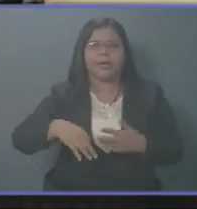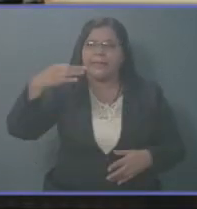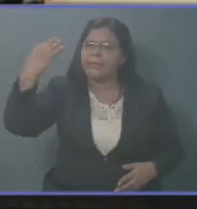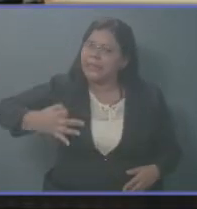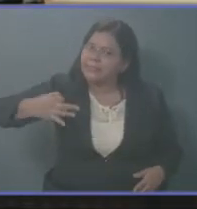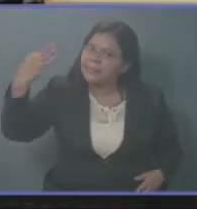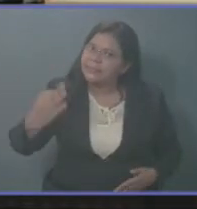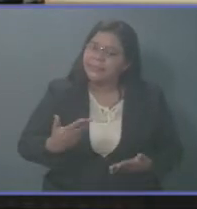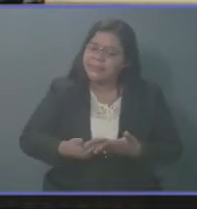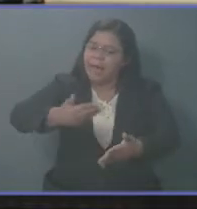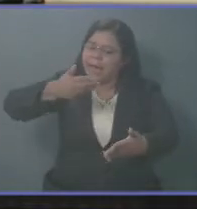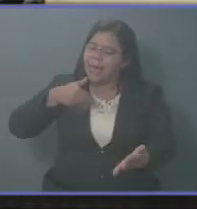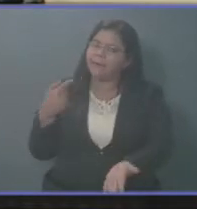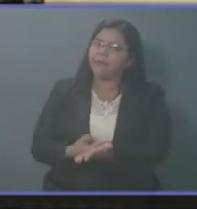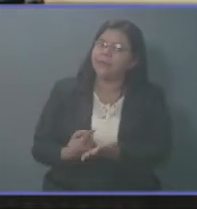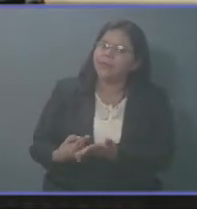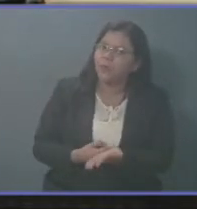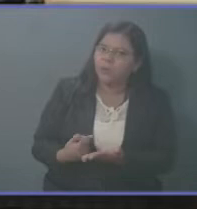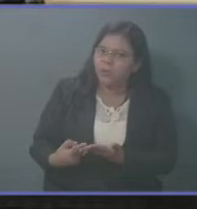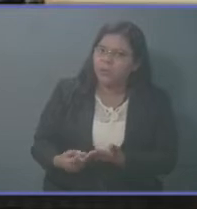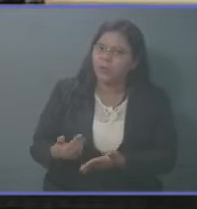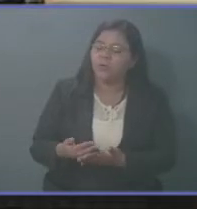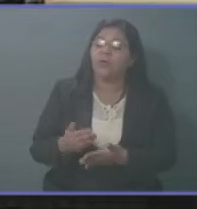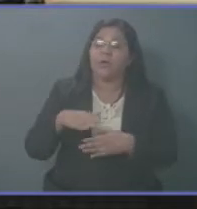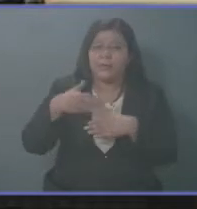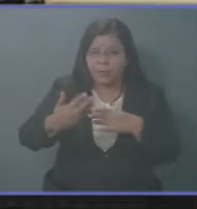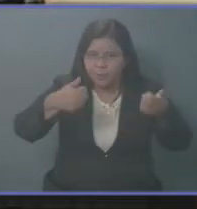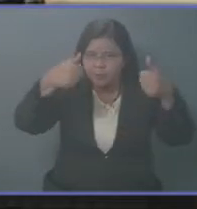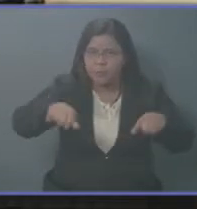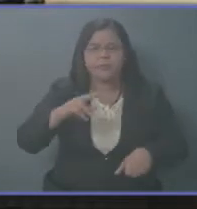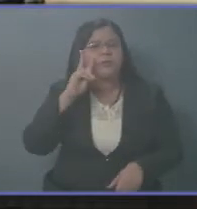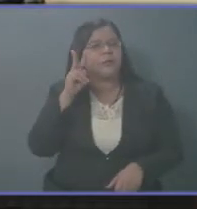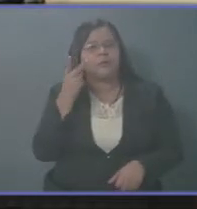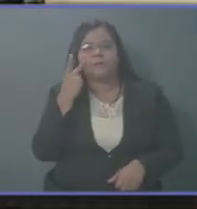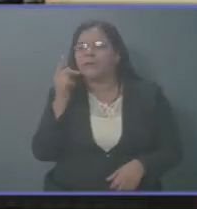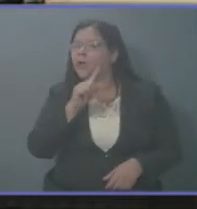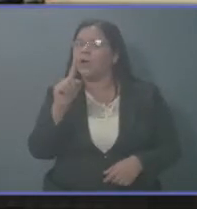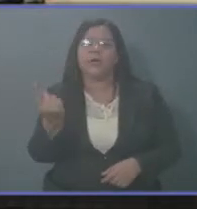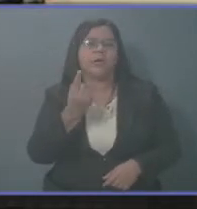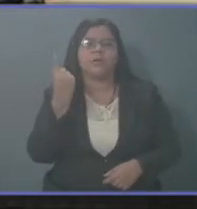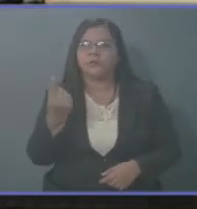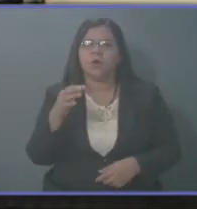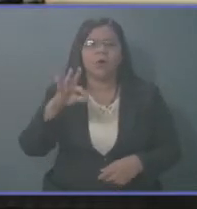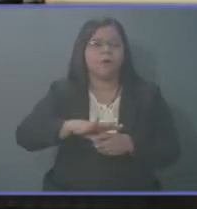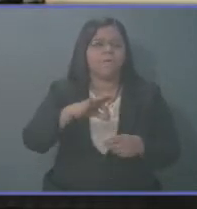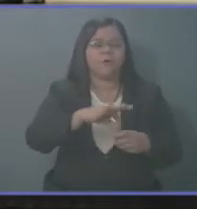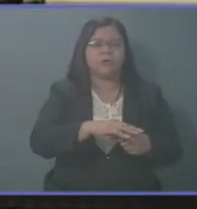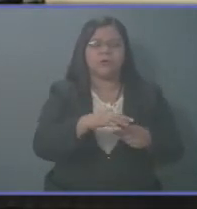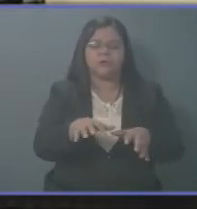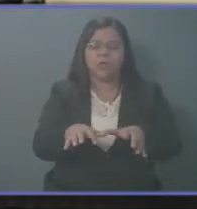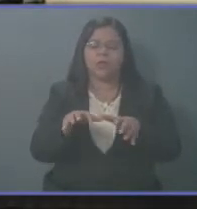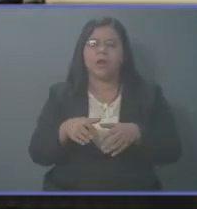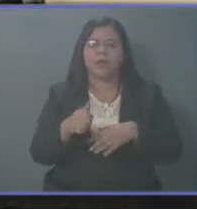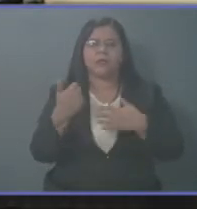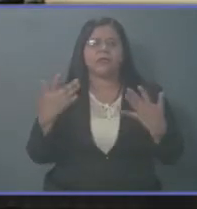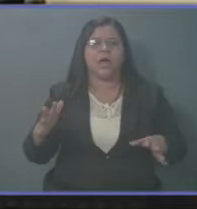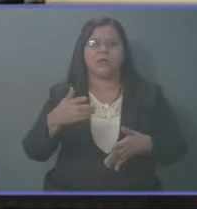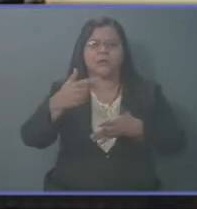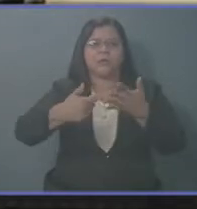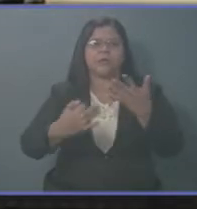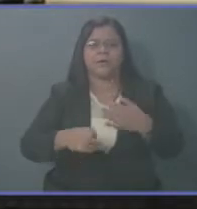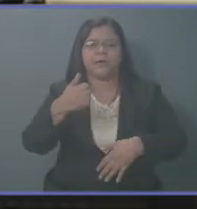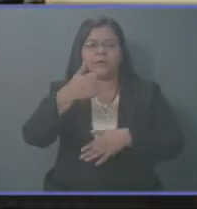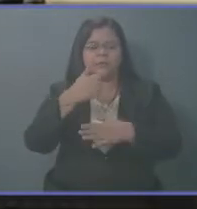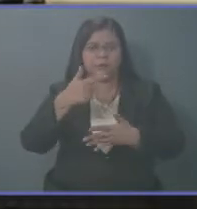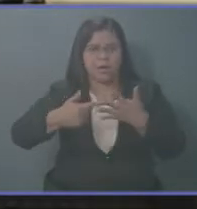discutido previamente a su aprobación. Esto significa que no basta con los votos del Parlamento para que haya ley, sino